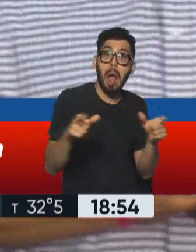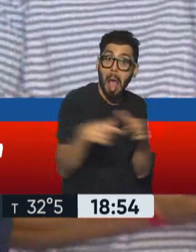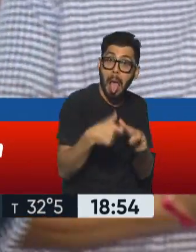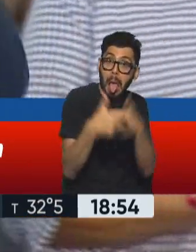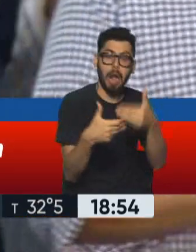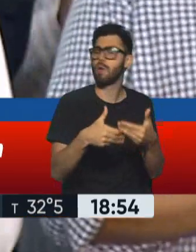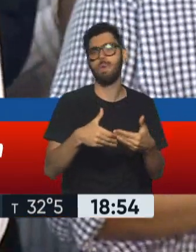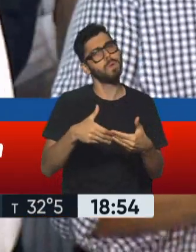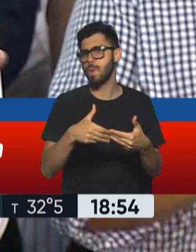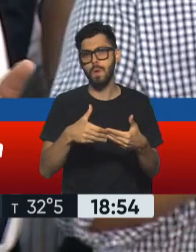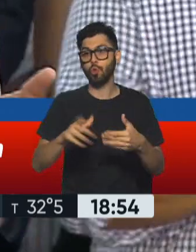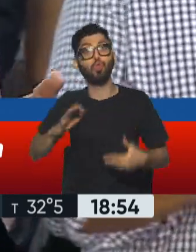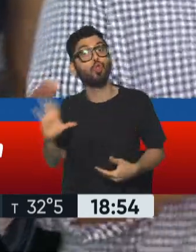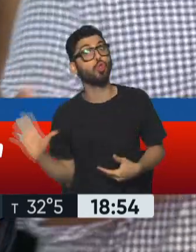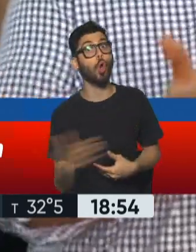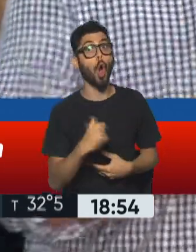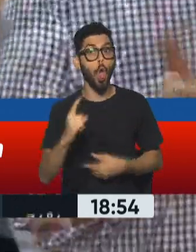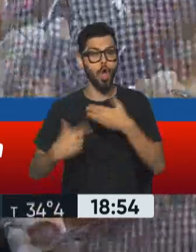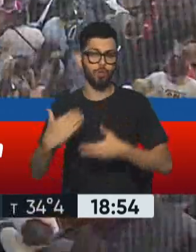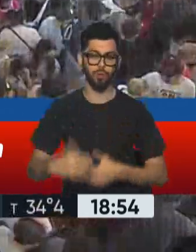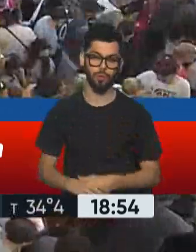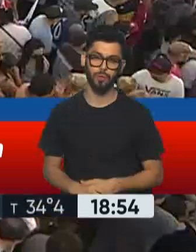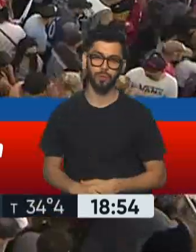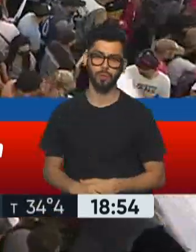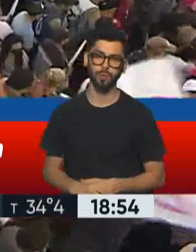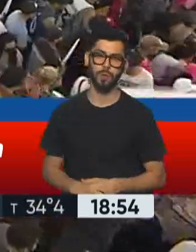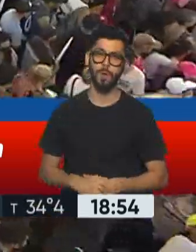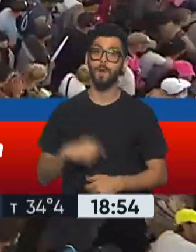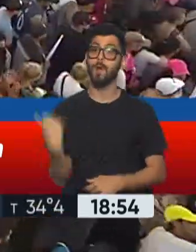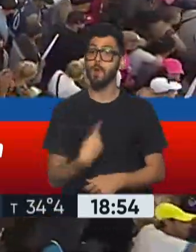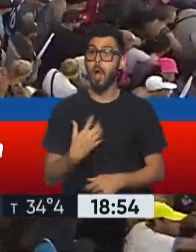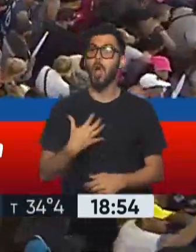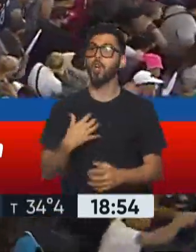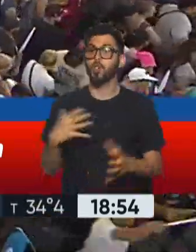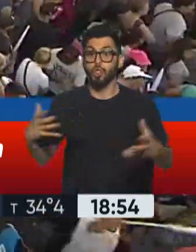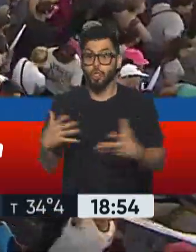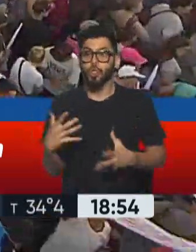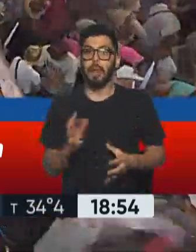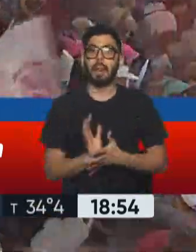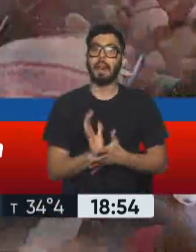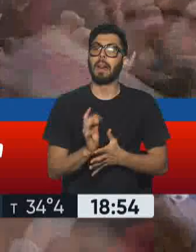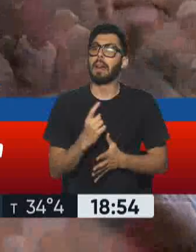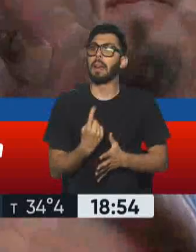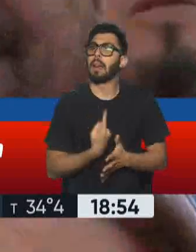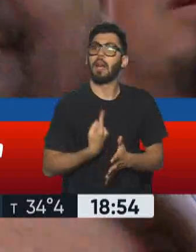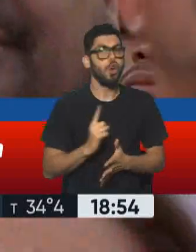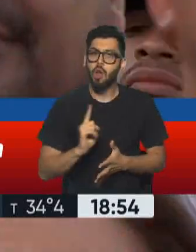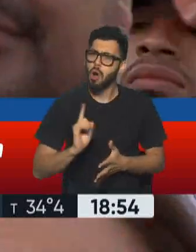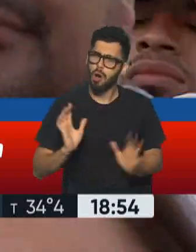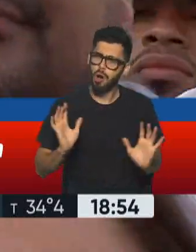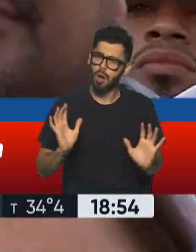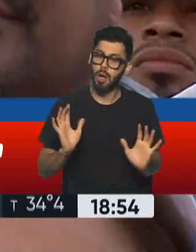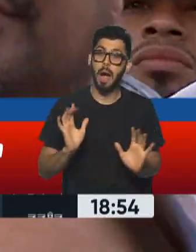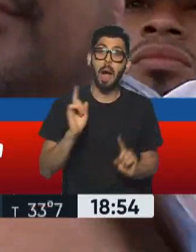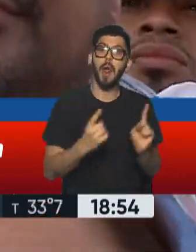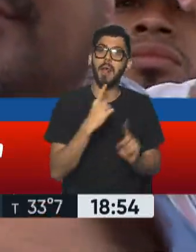pensamos un país para todos. No tenemos nosotros esa idea que dice que en la Argentina